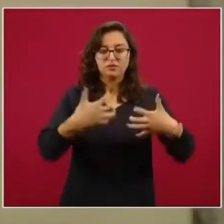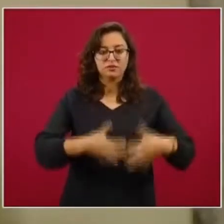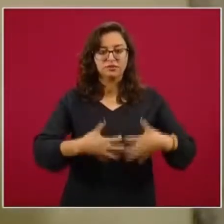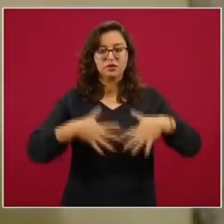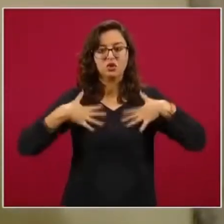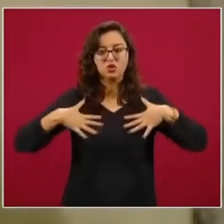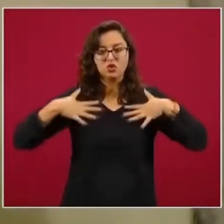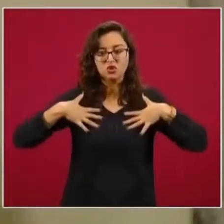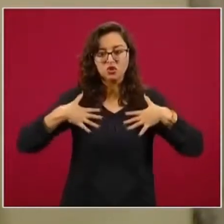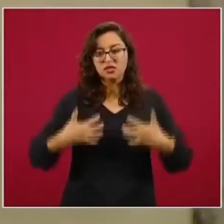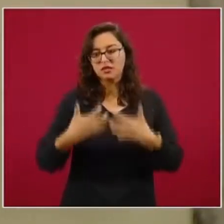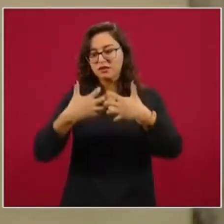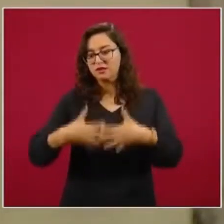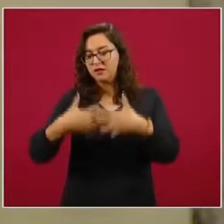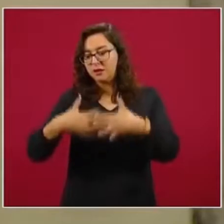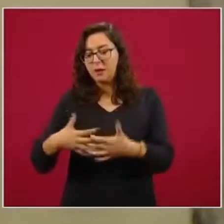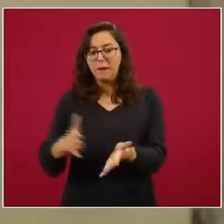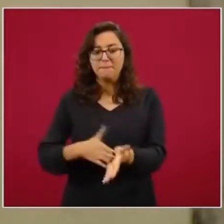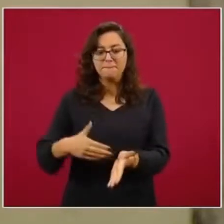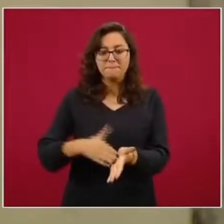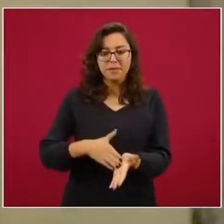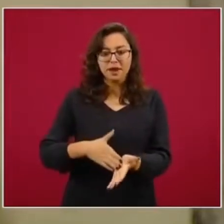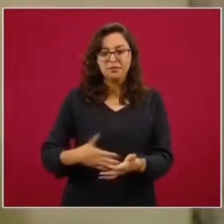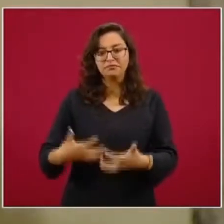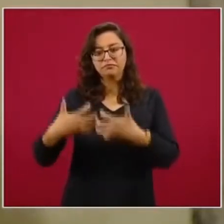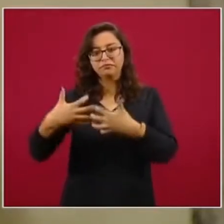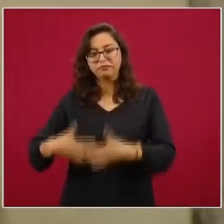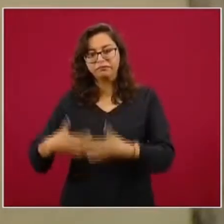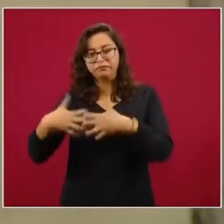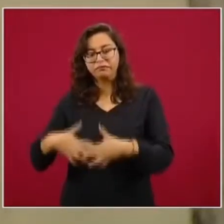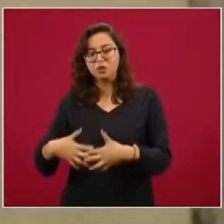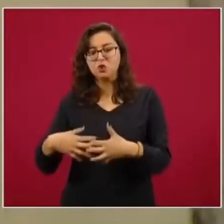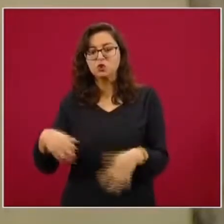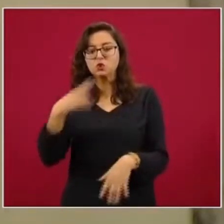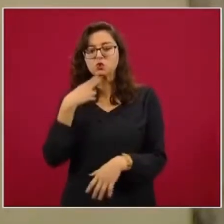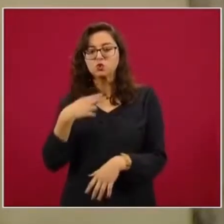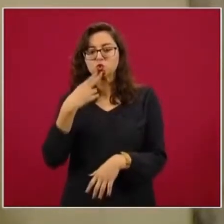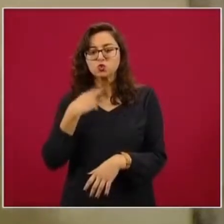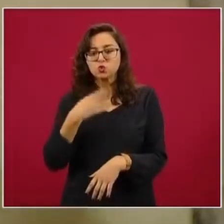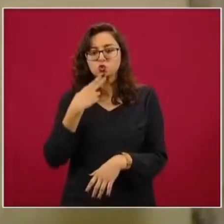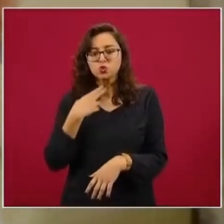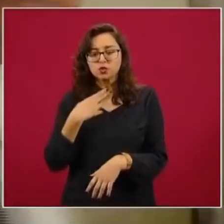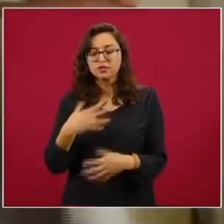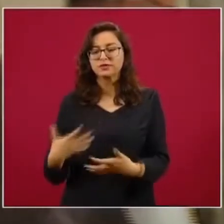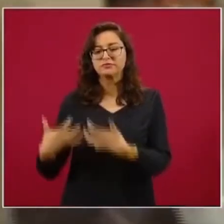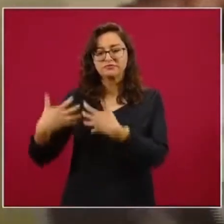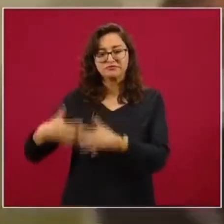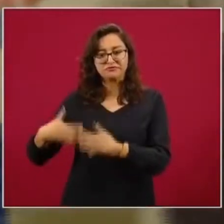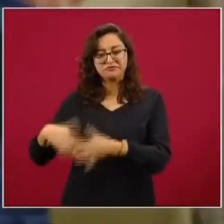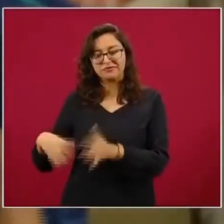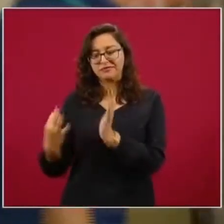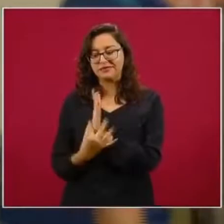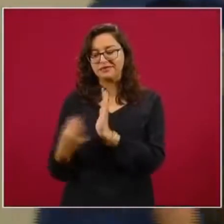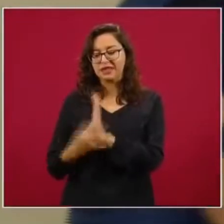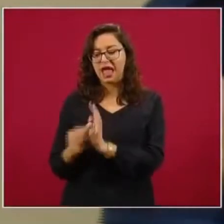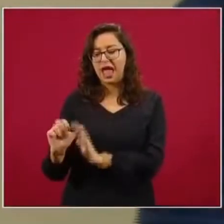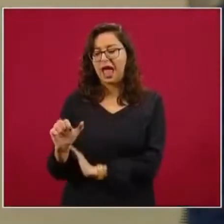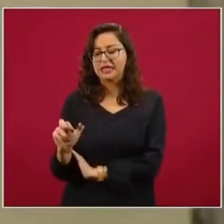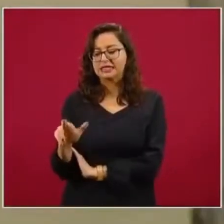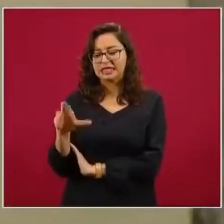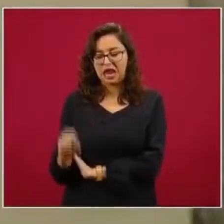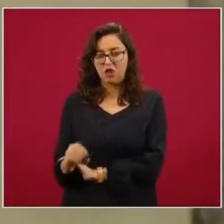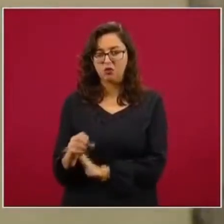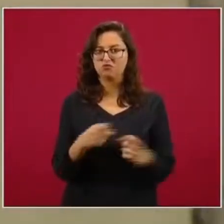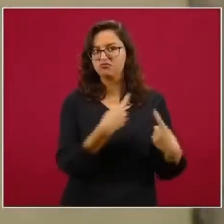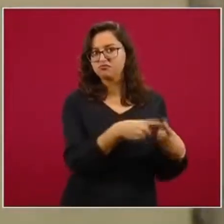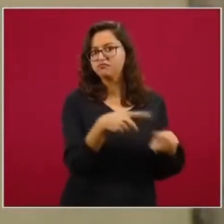textil, el papel, el azúcar, el acero y otras que son vitales en el país. Durante la